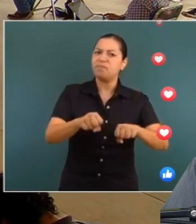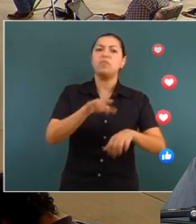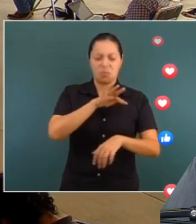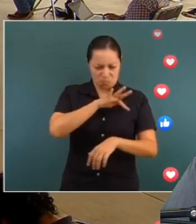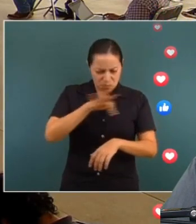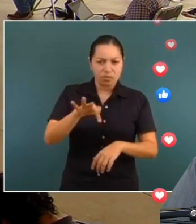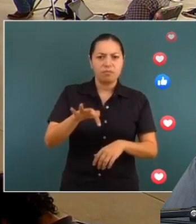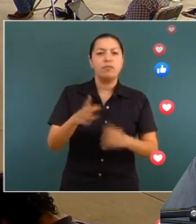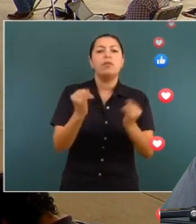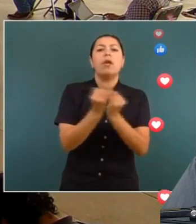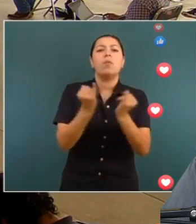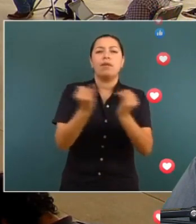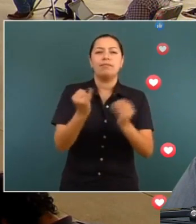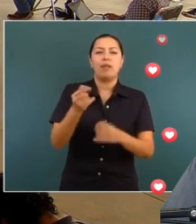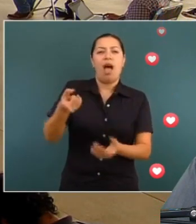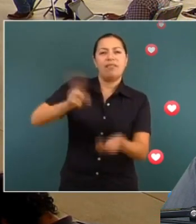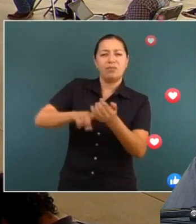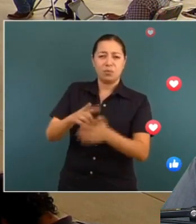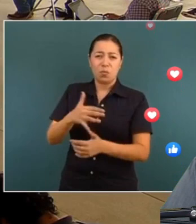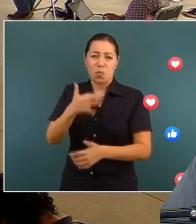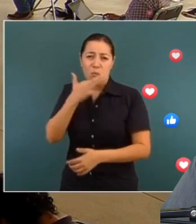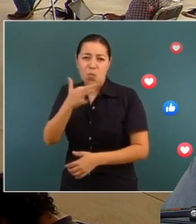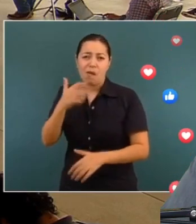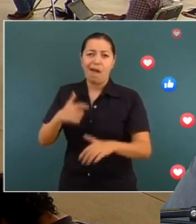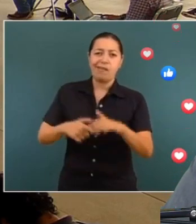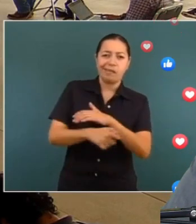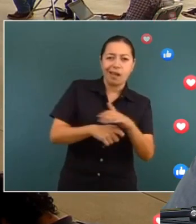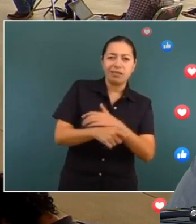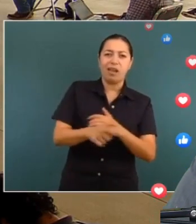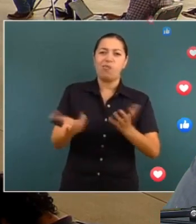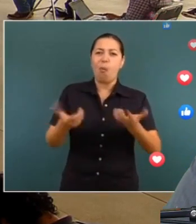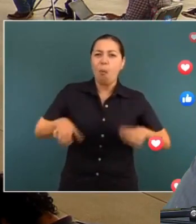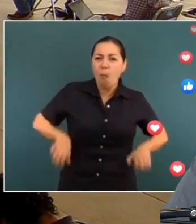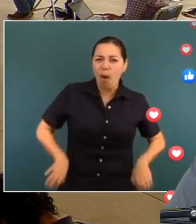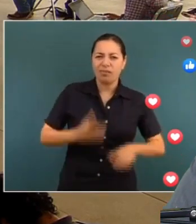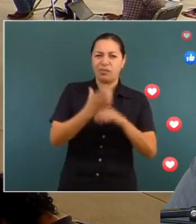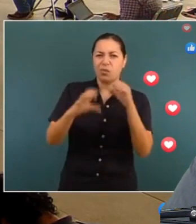que no haya corrupción, que no haya impunidad,